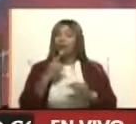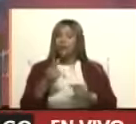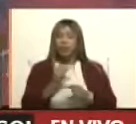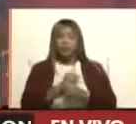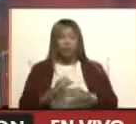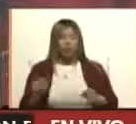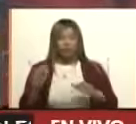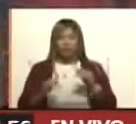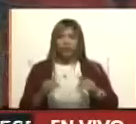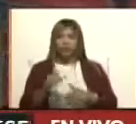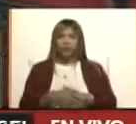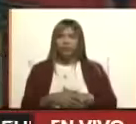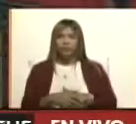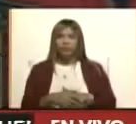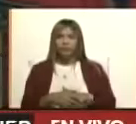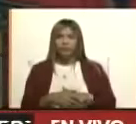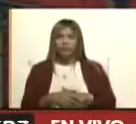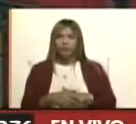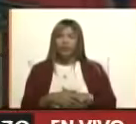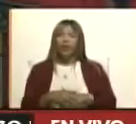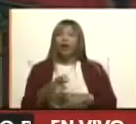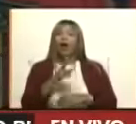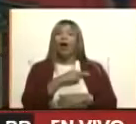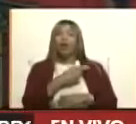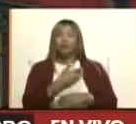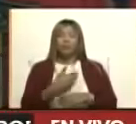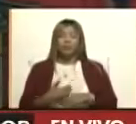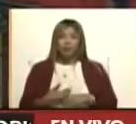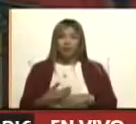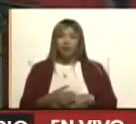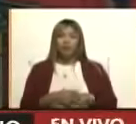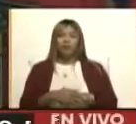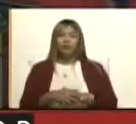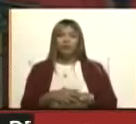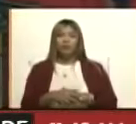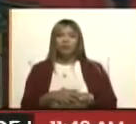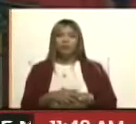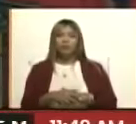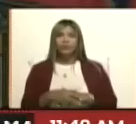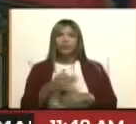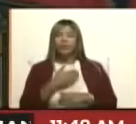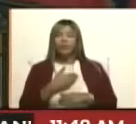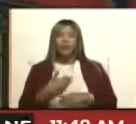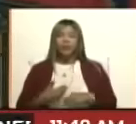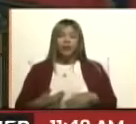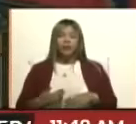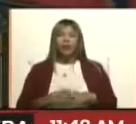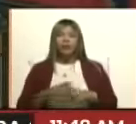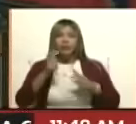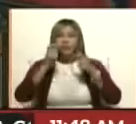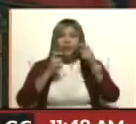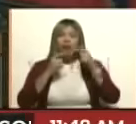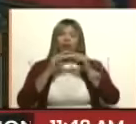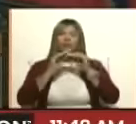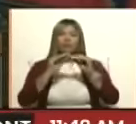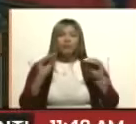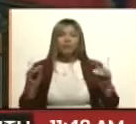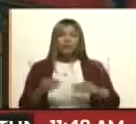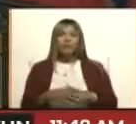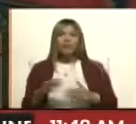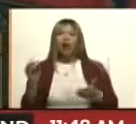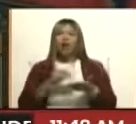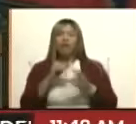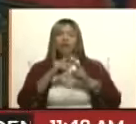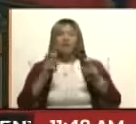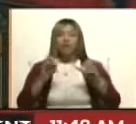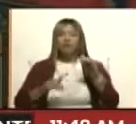imposible hacerlo. El jefe de Estado, el presidente Chávez, convoca entonces un